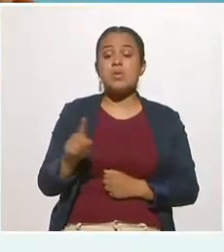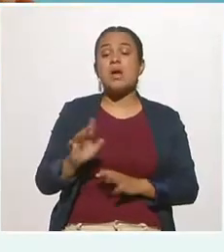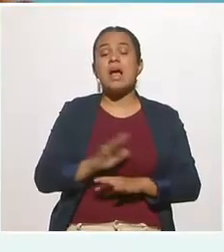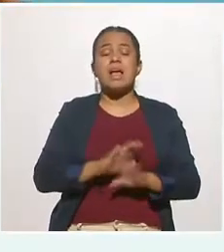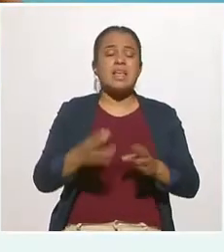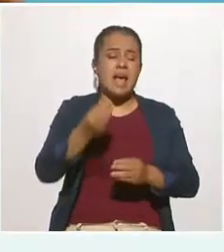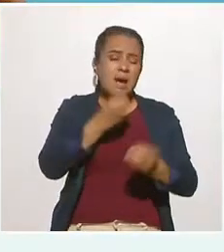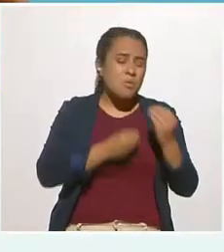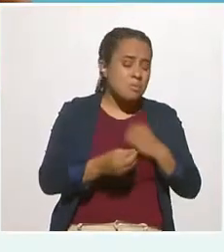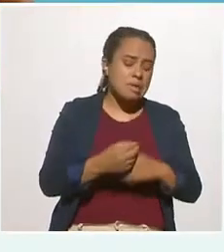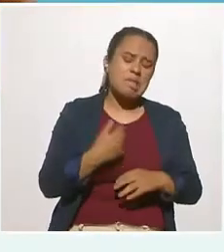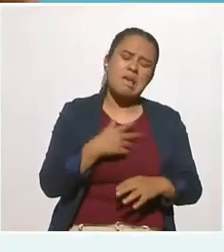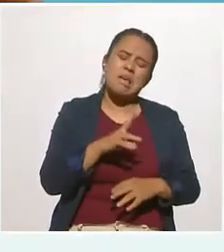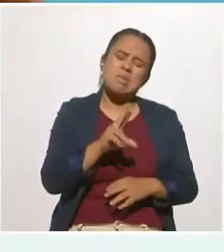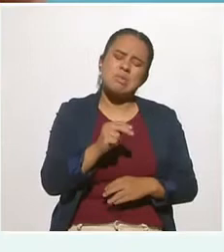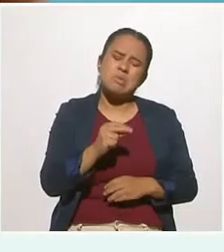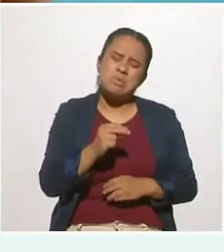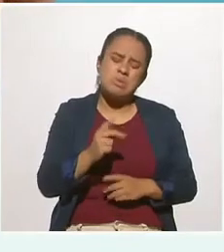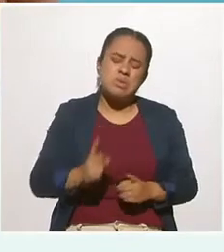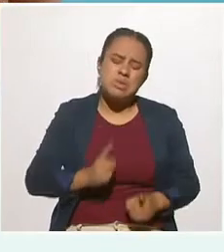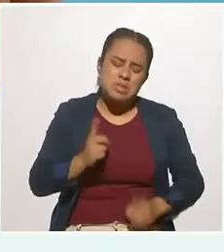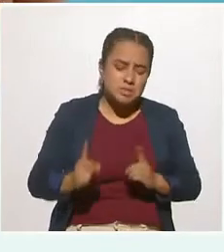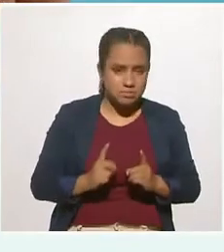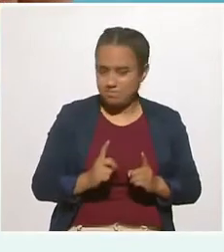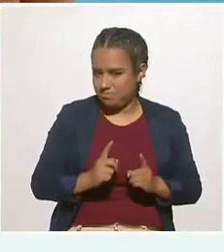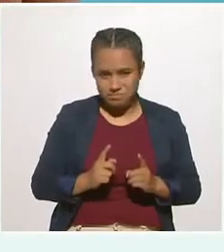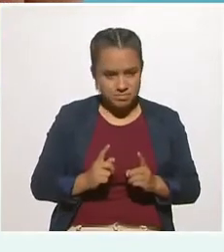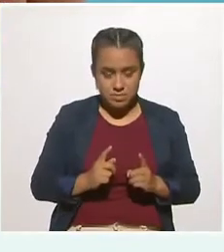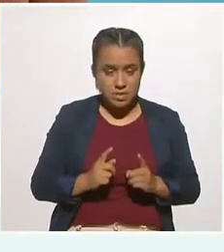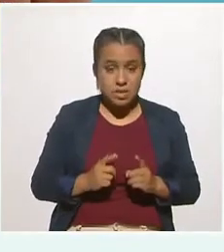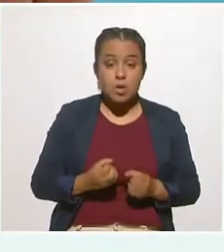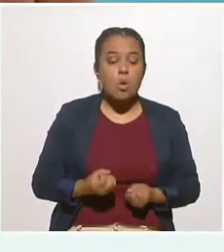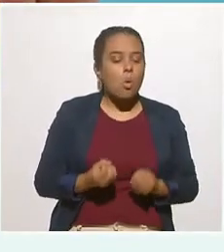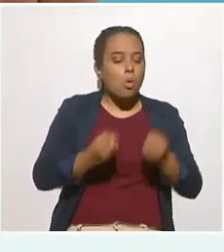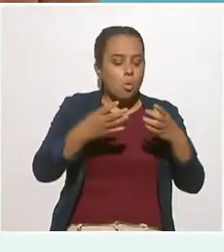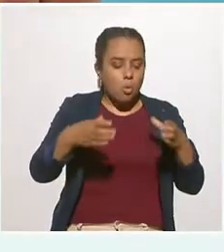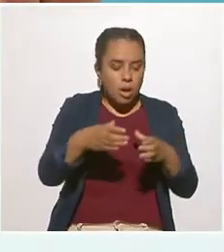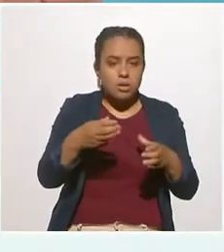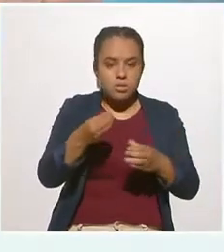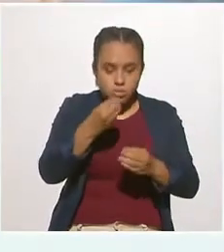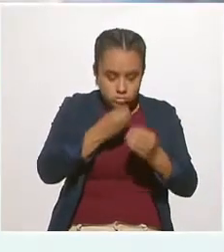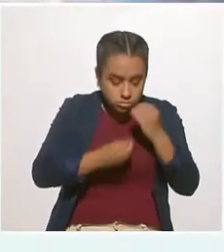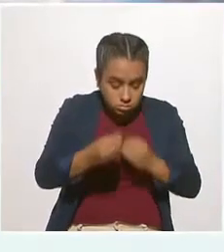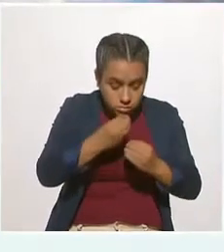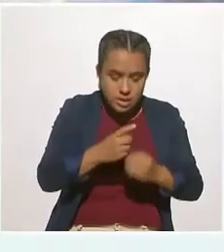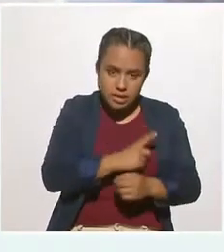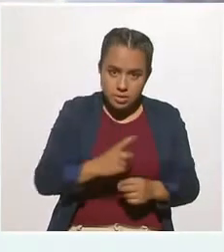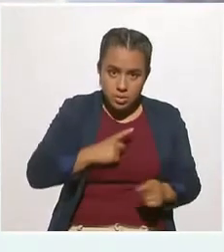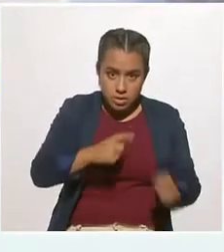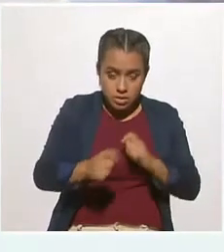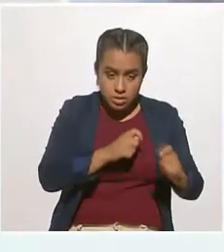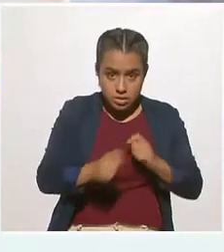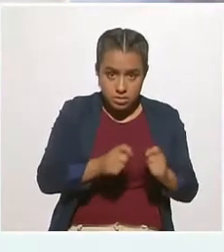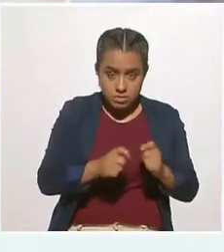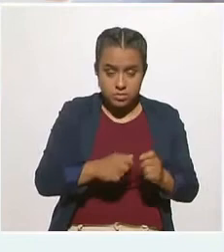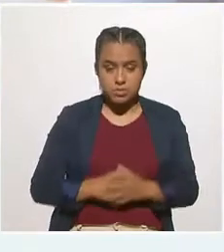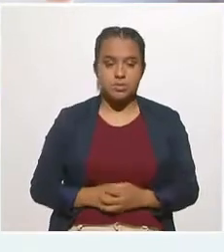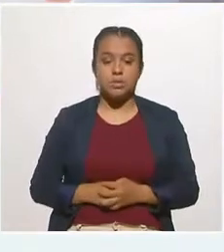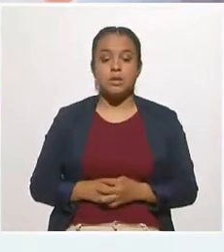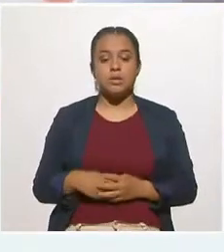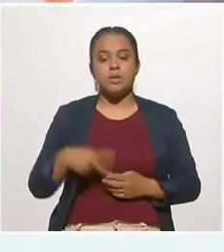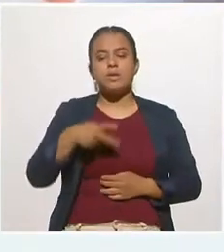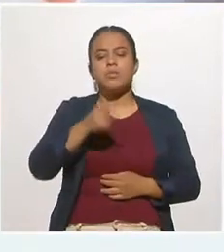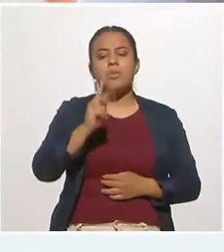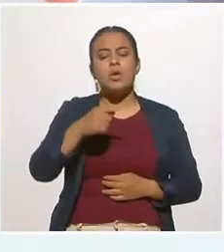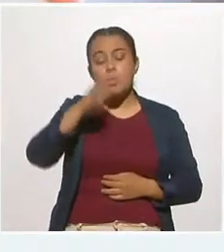La cantidad principalmente es la que nosotros vamos a tener que empezar a manejar y trabajar en eso. Pero no es como ya nunca voy a comerme